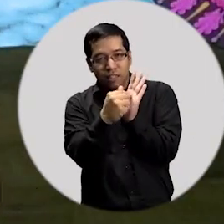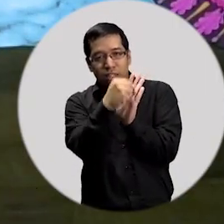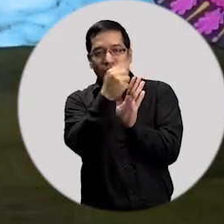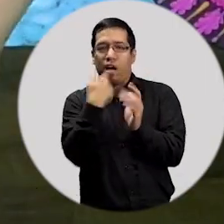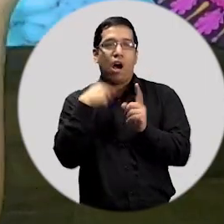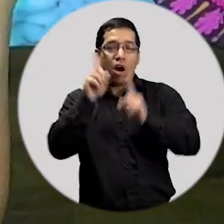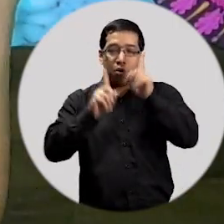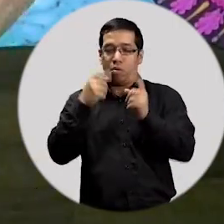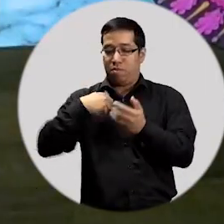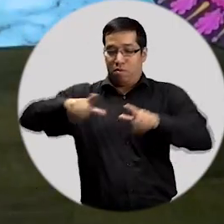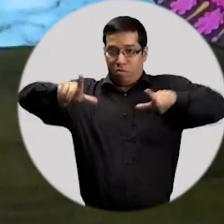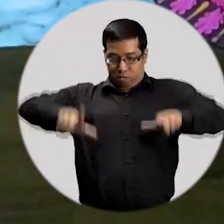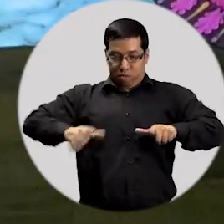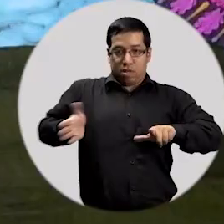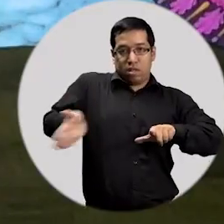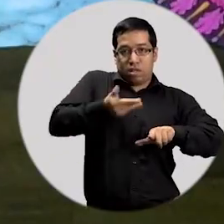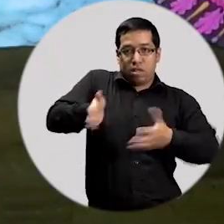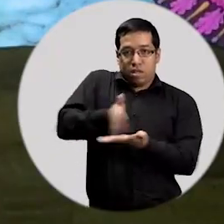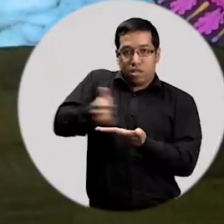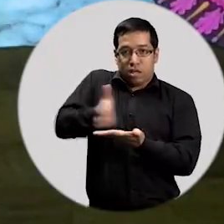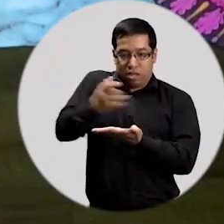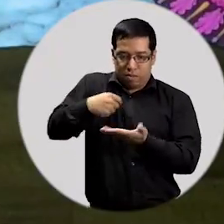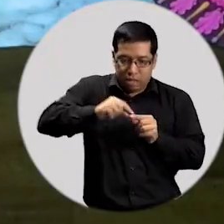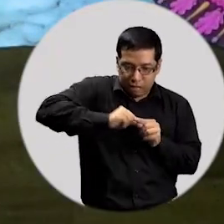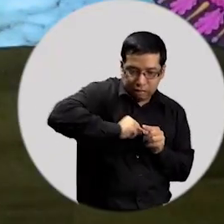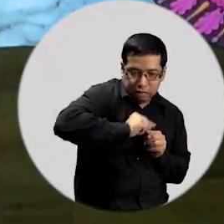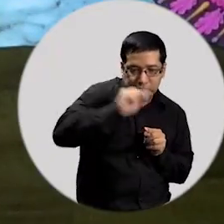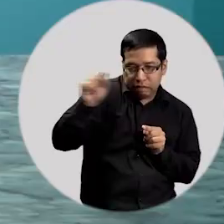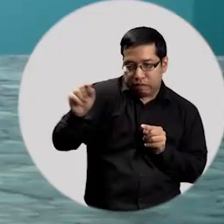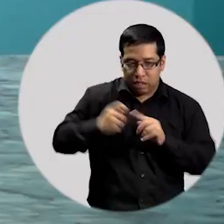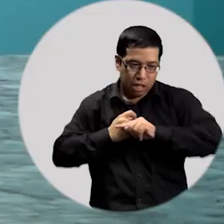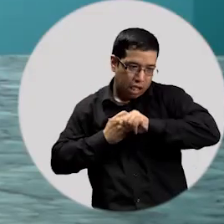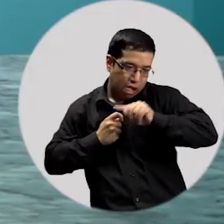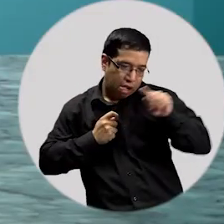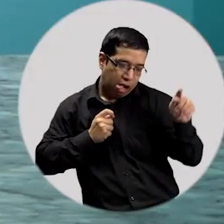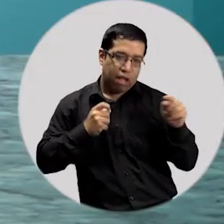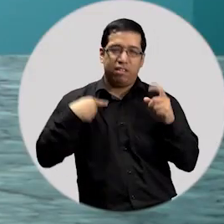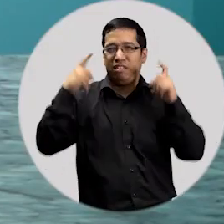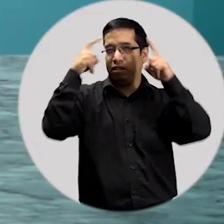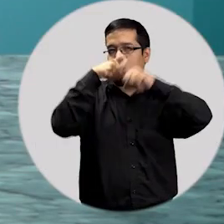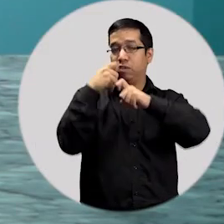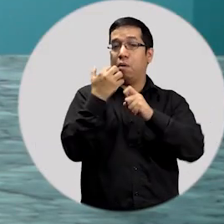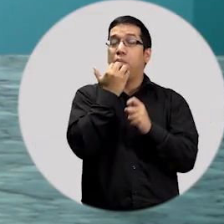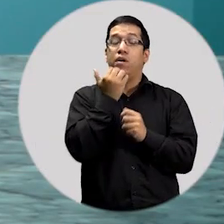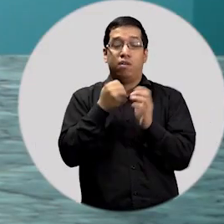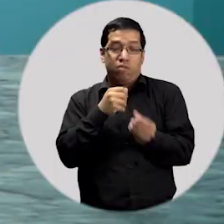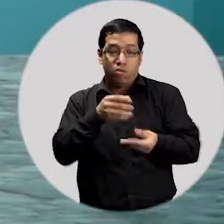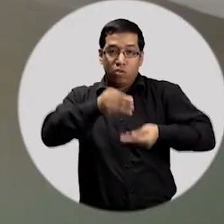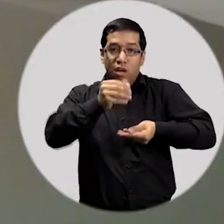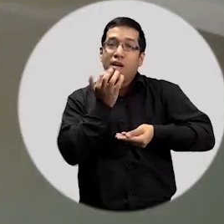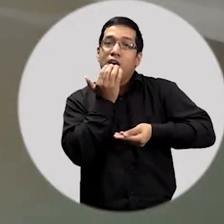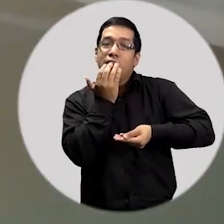el proceso en sí, en las copas o en el vidrio en general, es muy fácil. Porque como no podemos